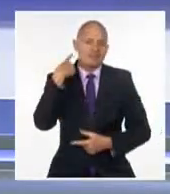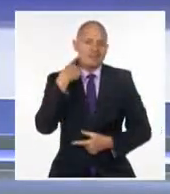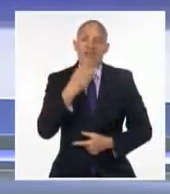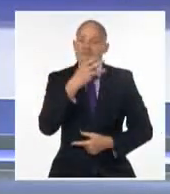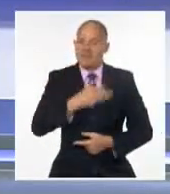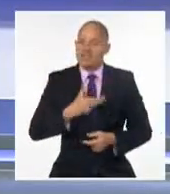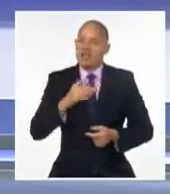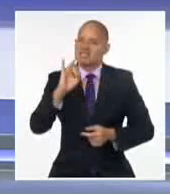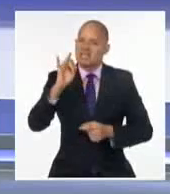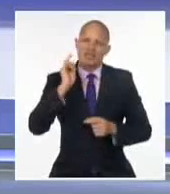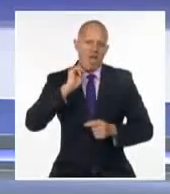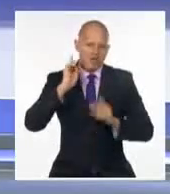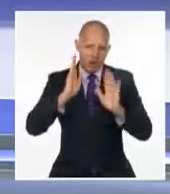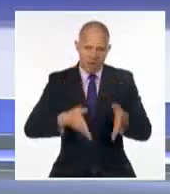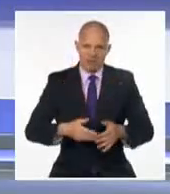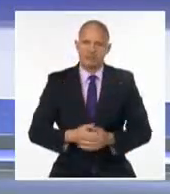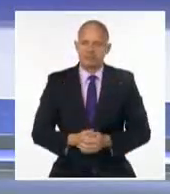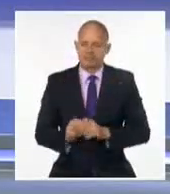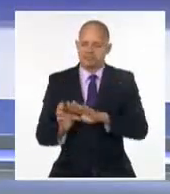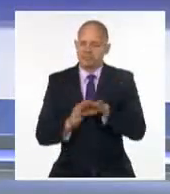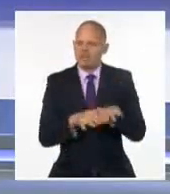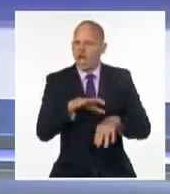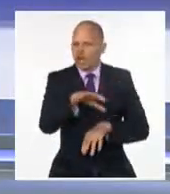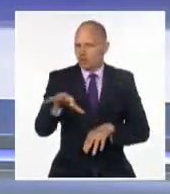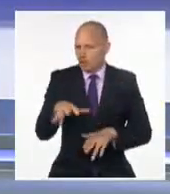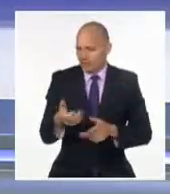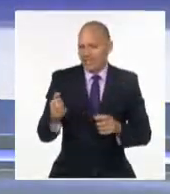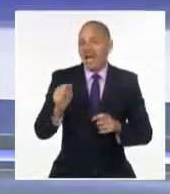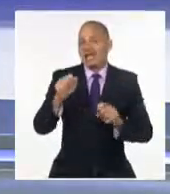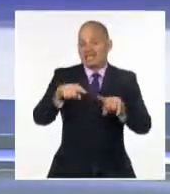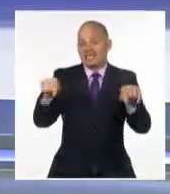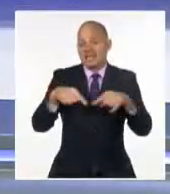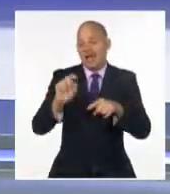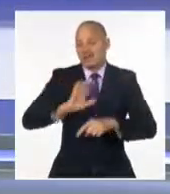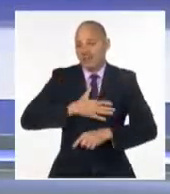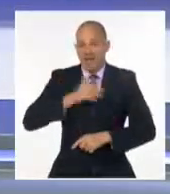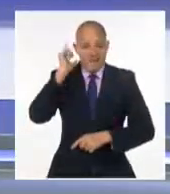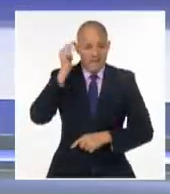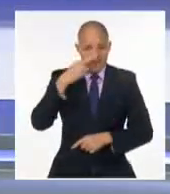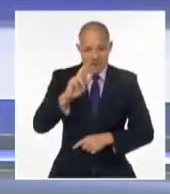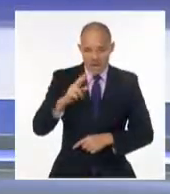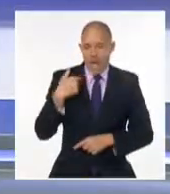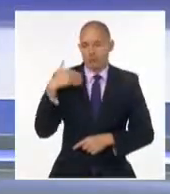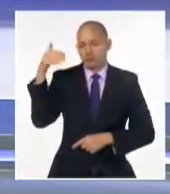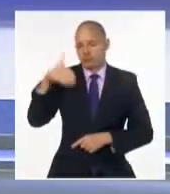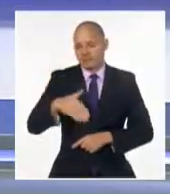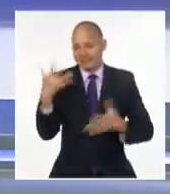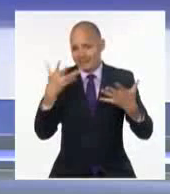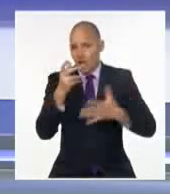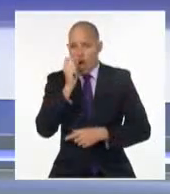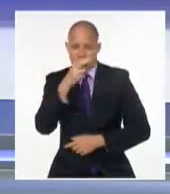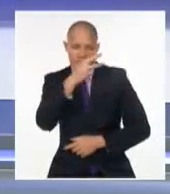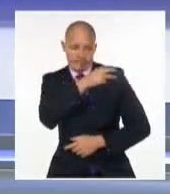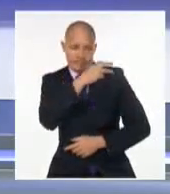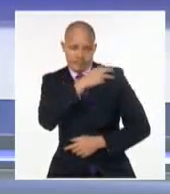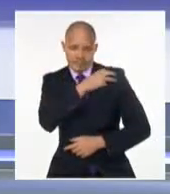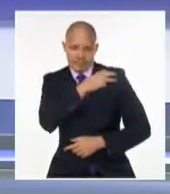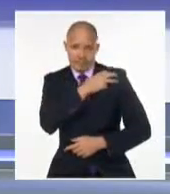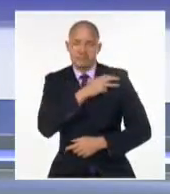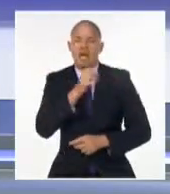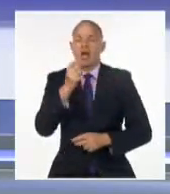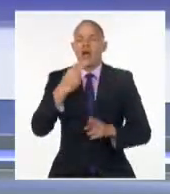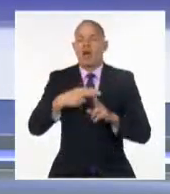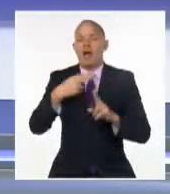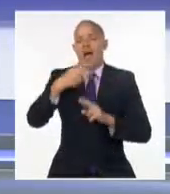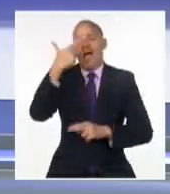al tributo en la Sala Universal de las FARC el miembro del Buró Político Héroe de la República, general de Cuerpo de Ejército Álvaro López Miera, ministro de las FARC,